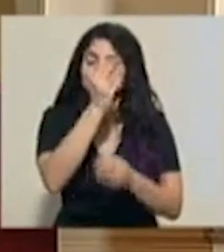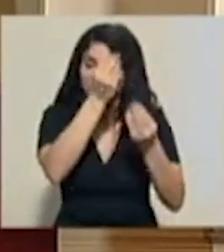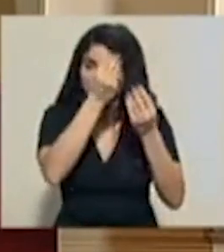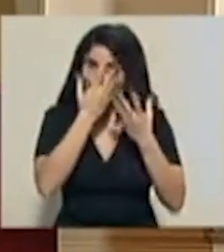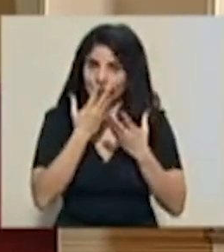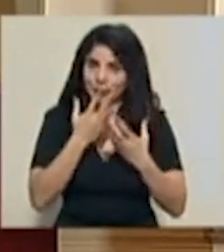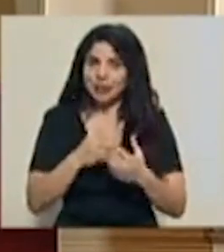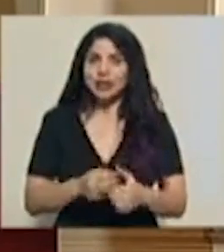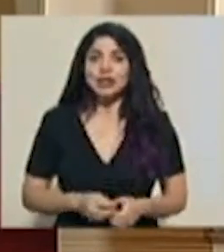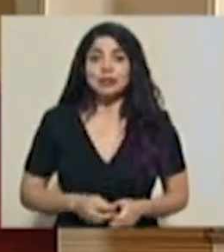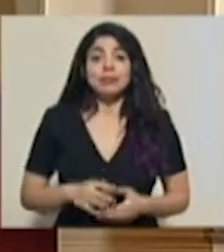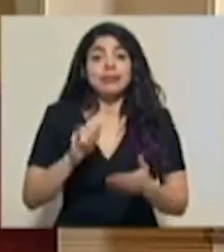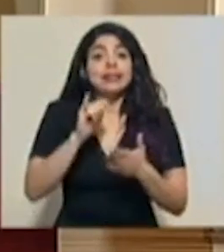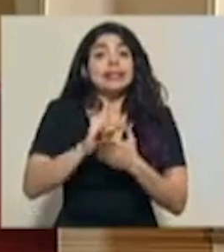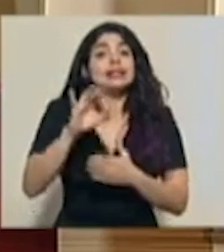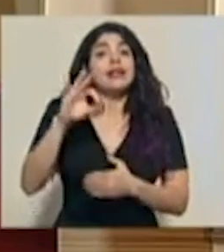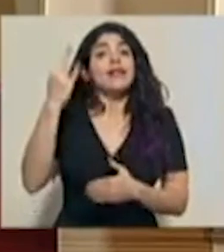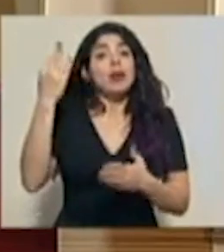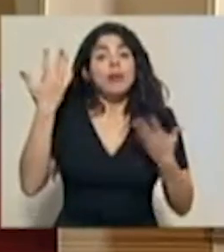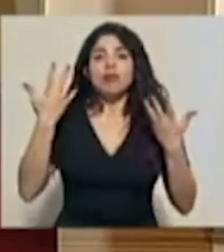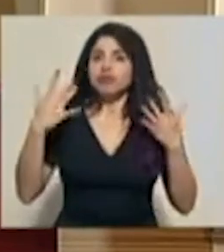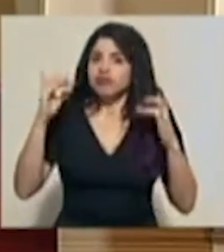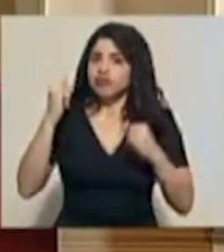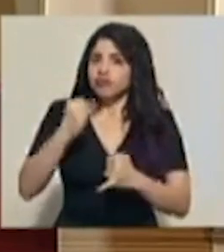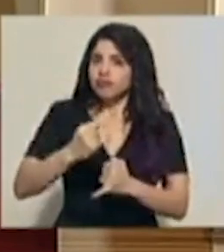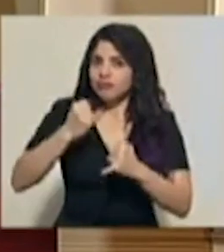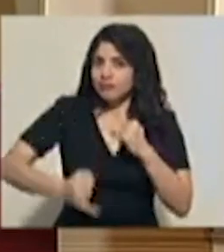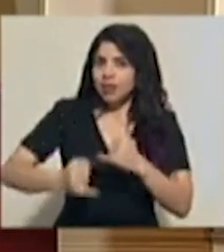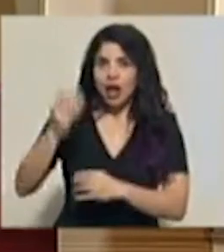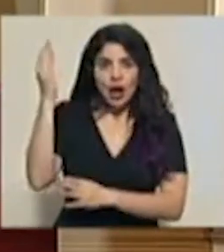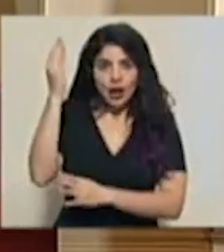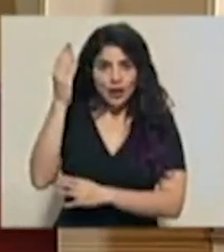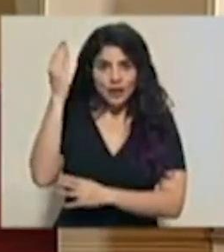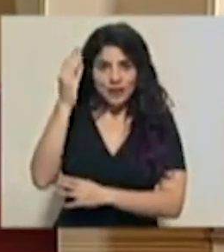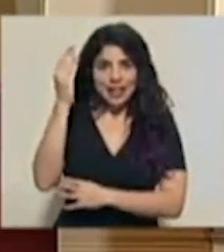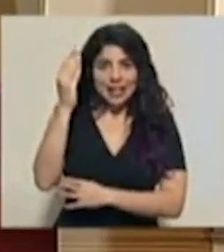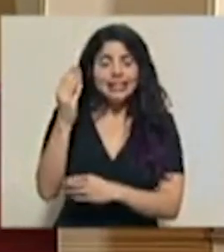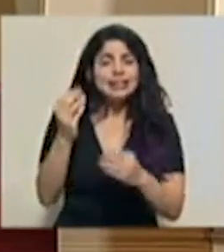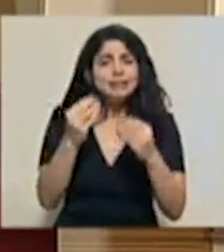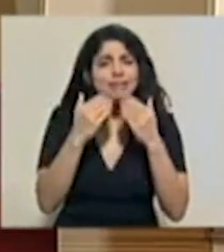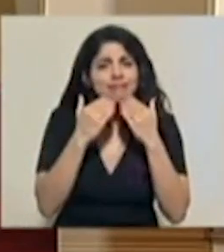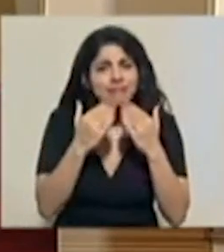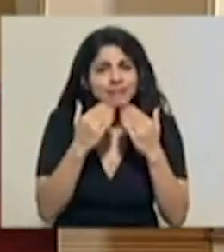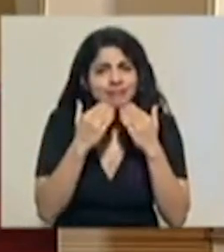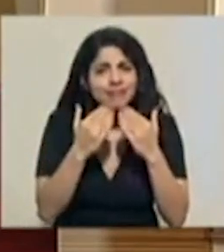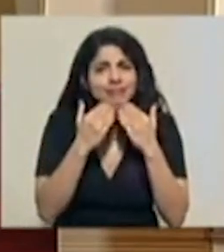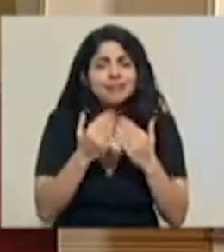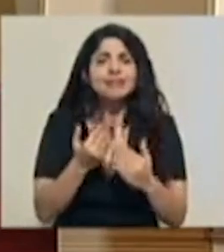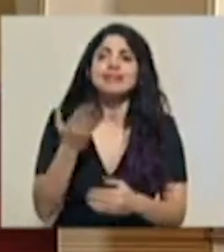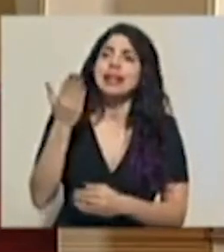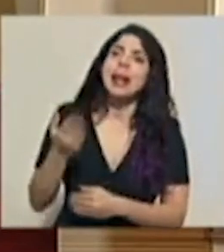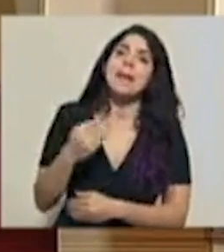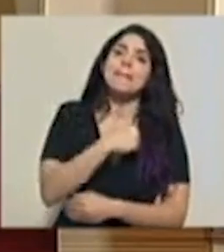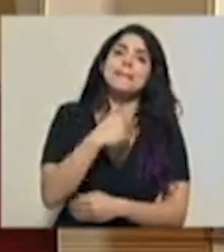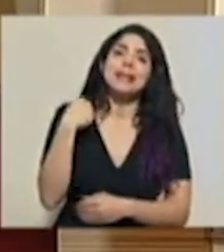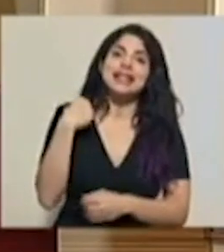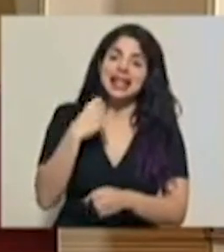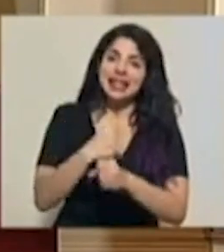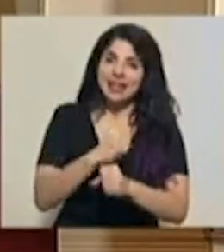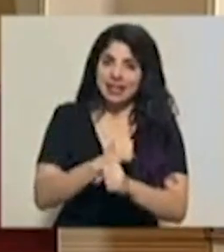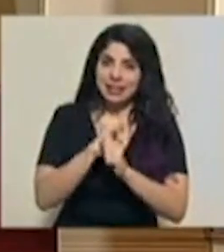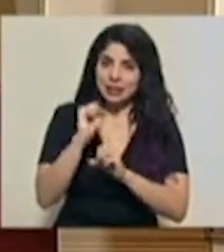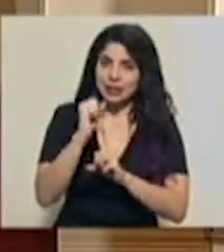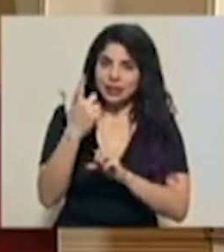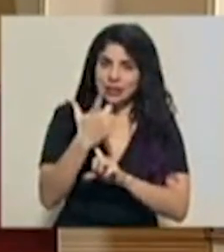ofrecido. De esta forma, damos por concluida esta conferencia de prensa. Le agradecemos a la Ministra de Trabajo y Seguridad